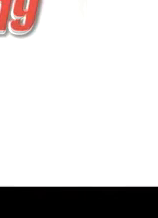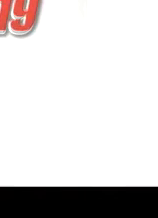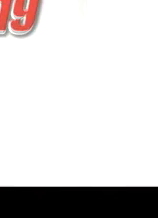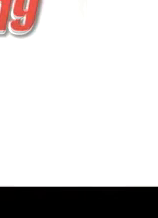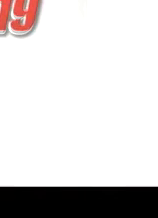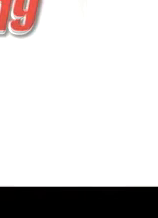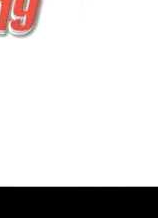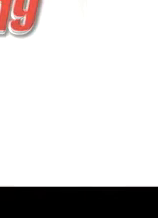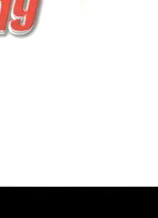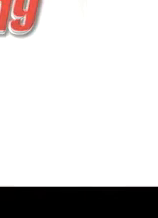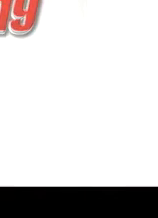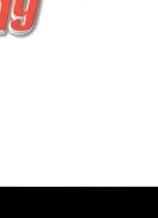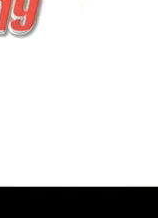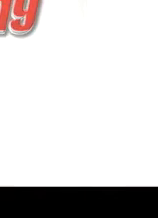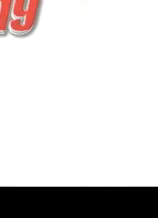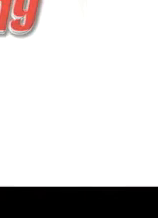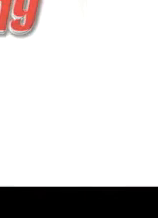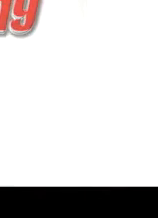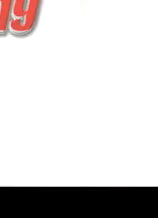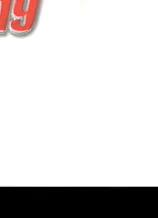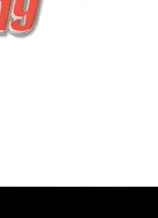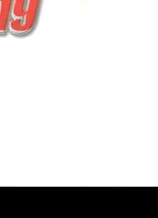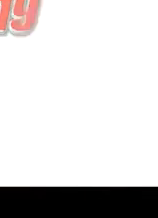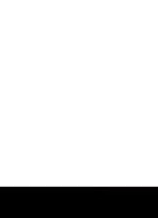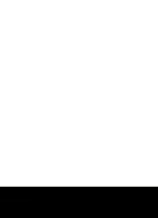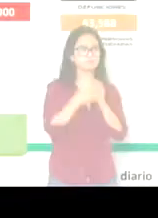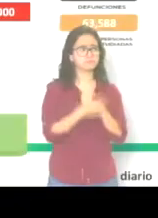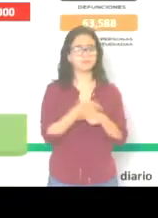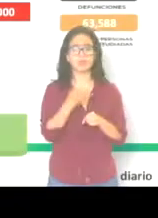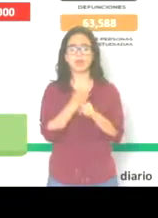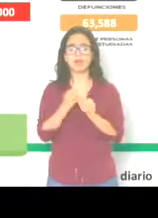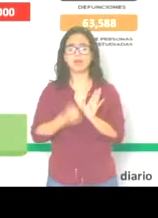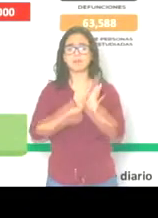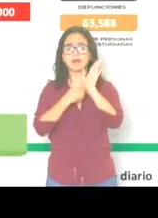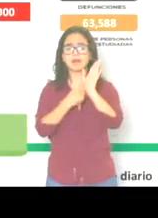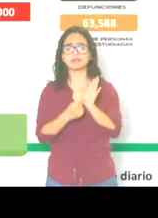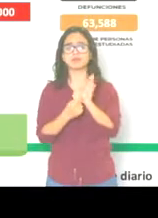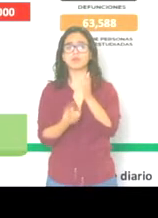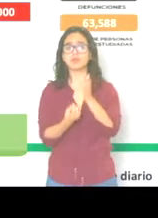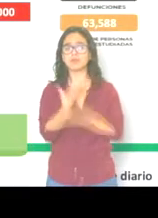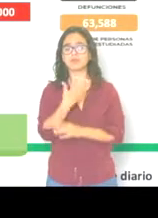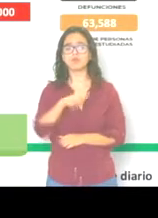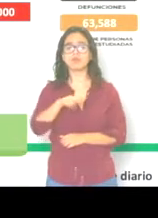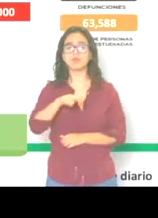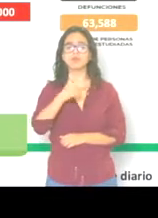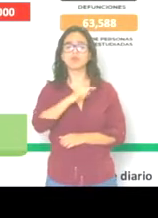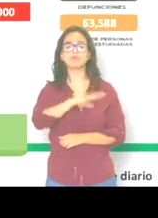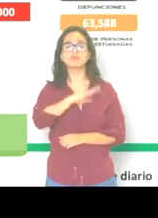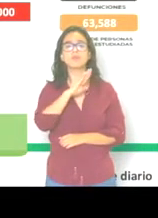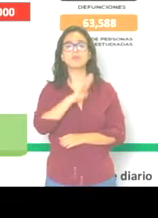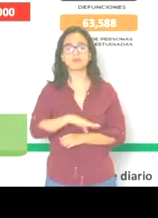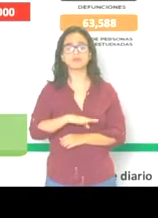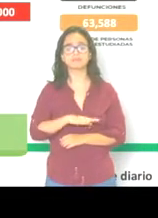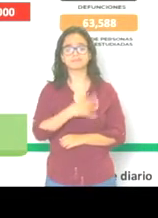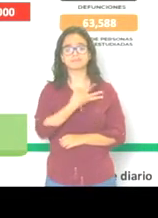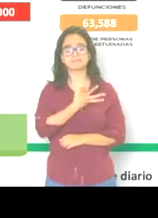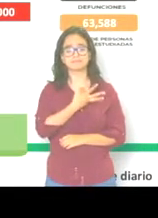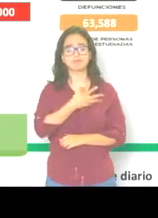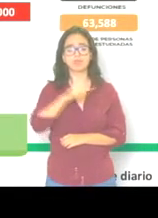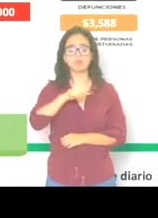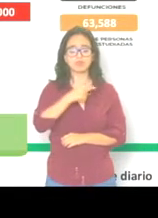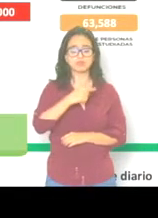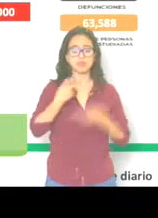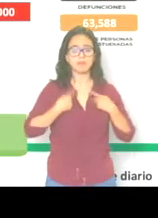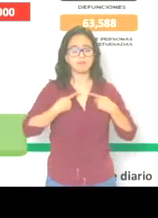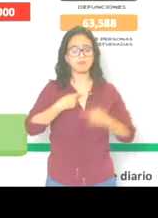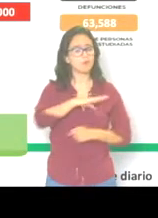Actualización COVID-19 San Luis Potosí. En esta ocasión, pues damos a conocer 12 defunciones más, 12